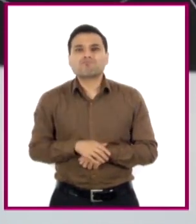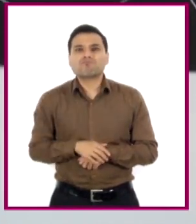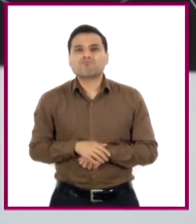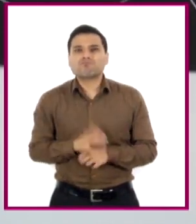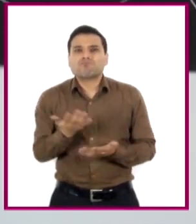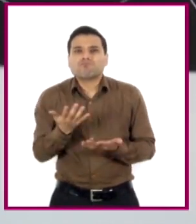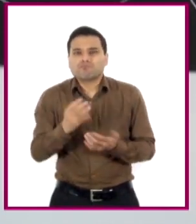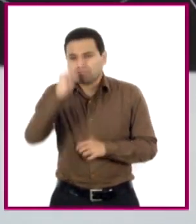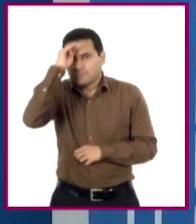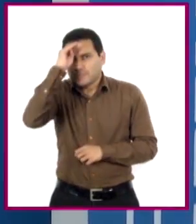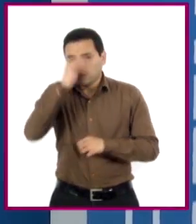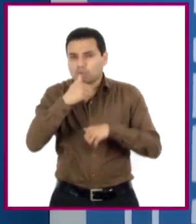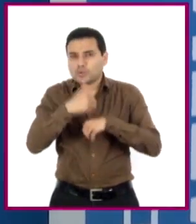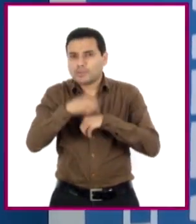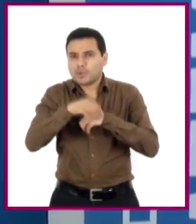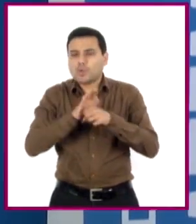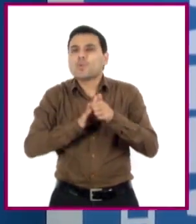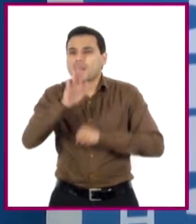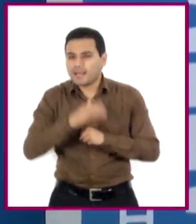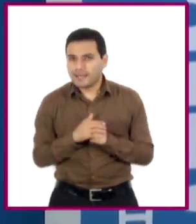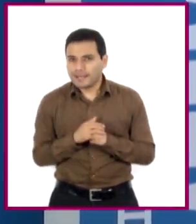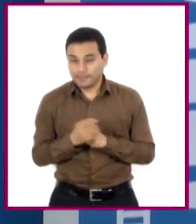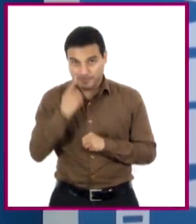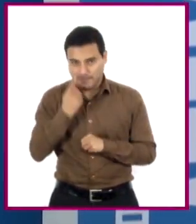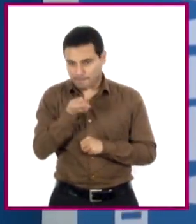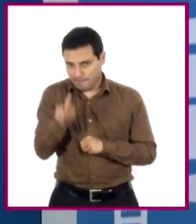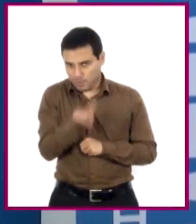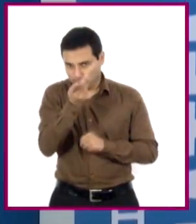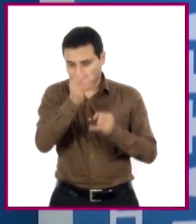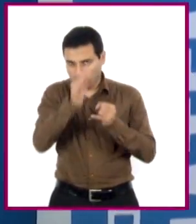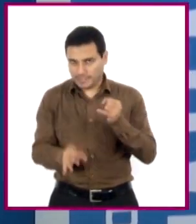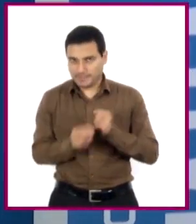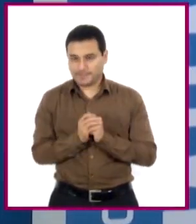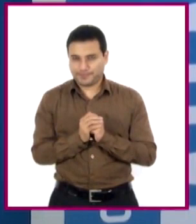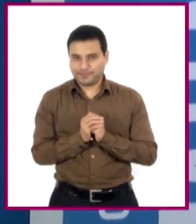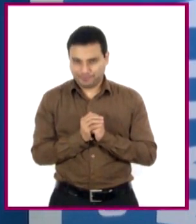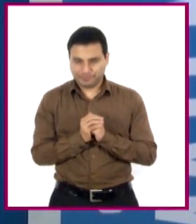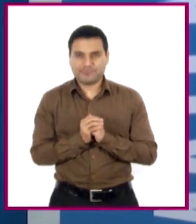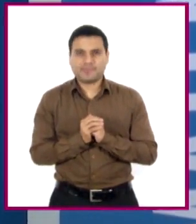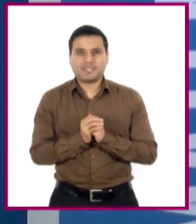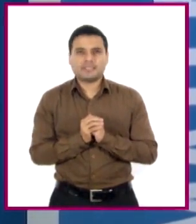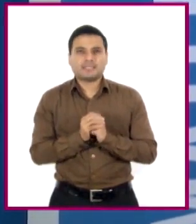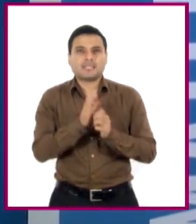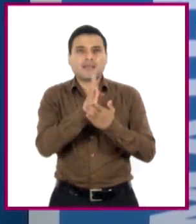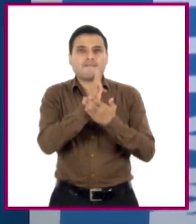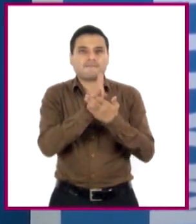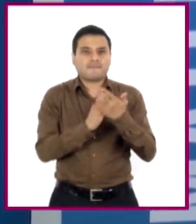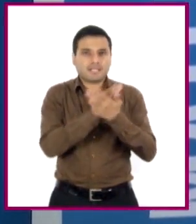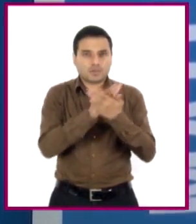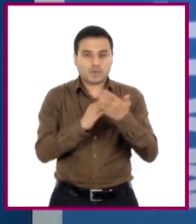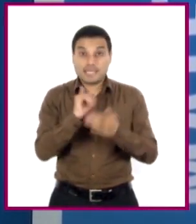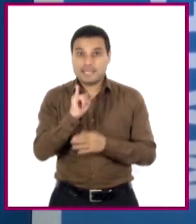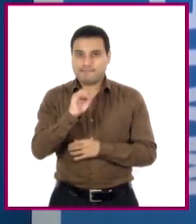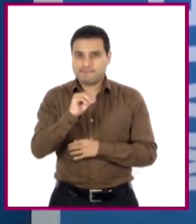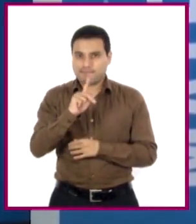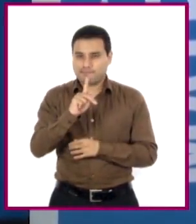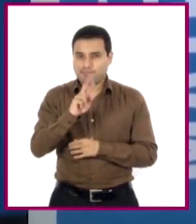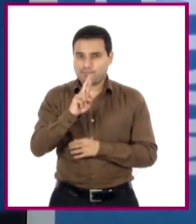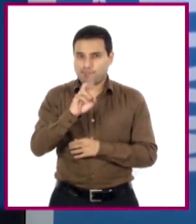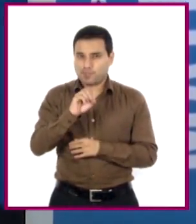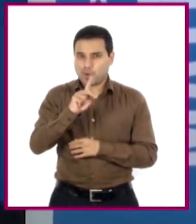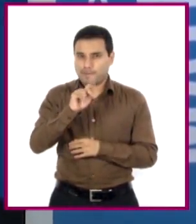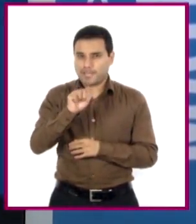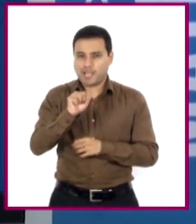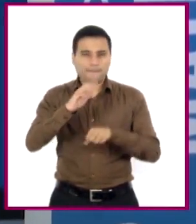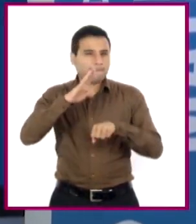decimal pensaron? La última pregunta nos hace reflexionar sobre la fracción impropia más pequeña o más cercana a